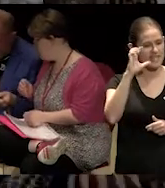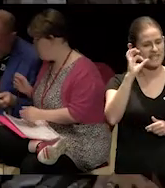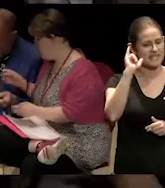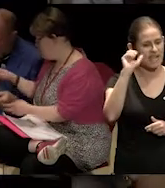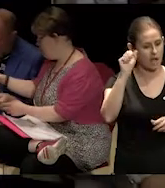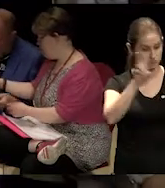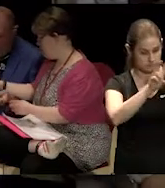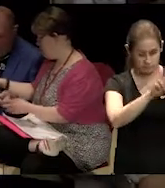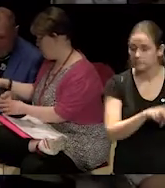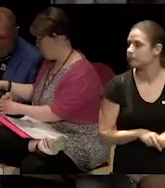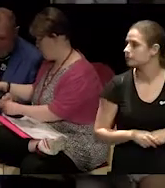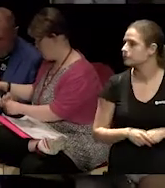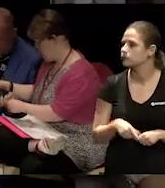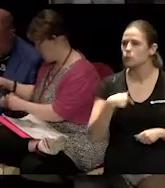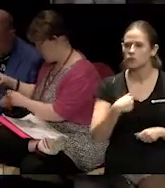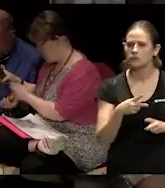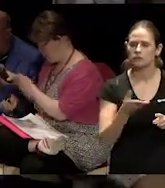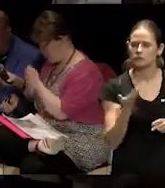Cuando has hablado de